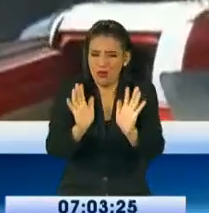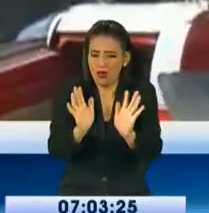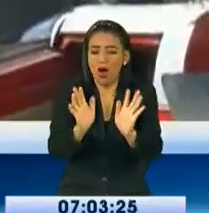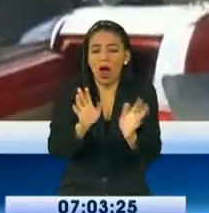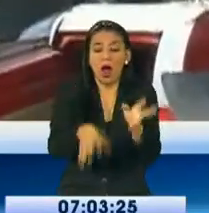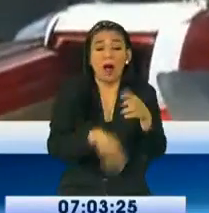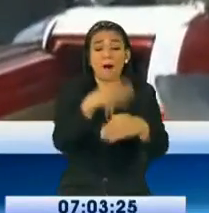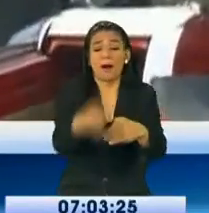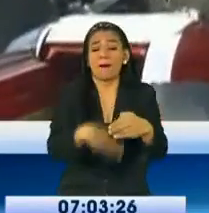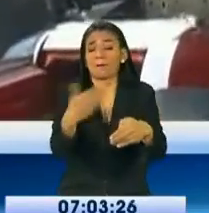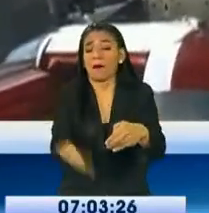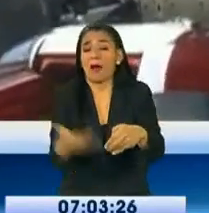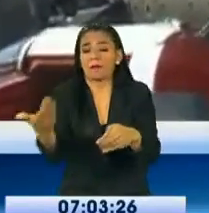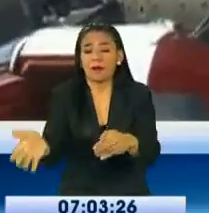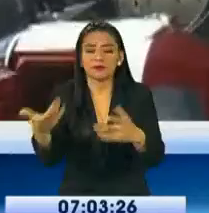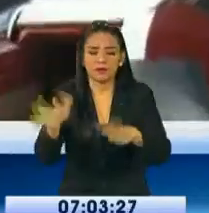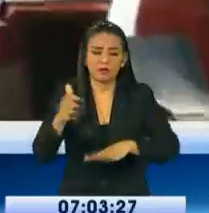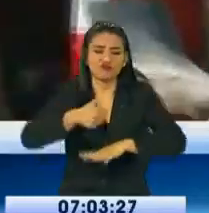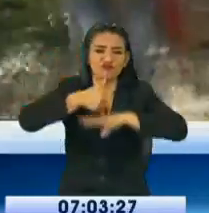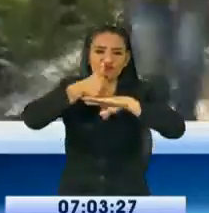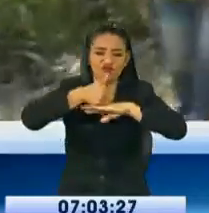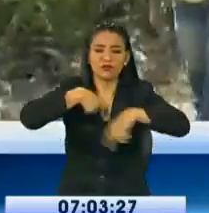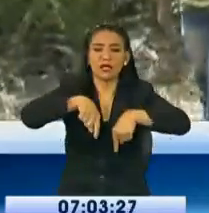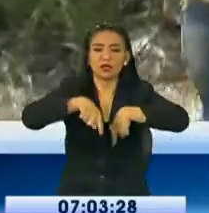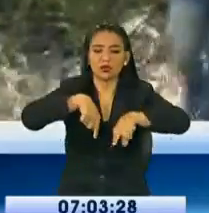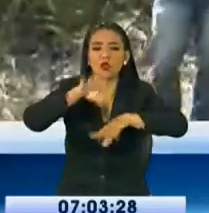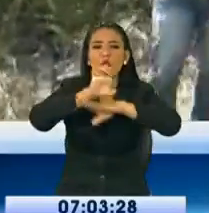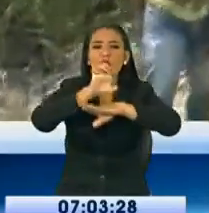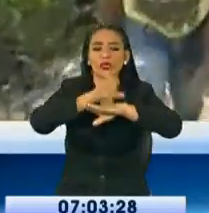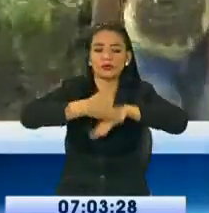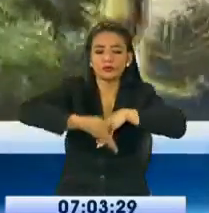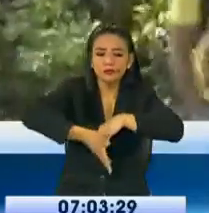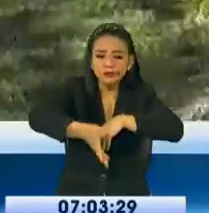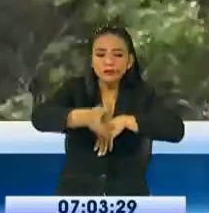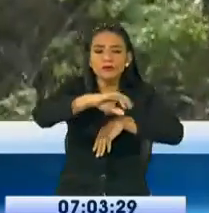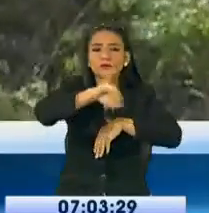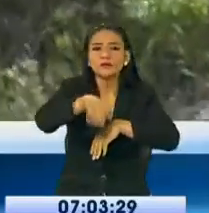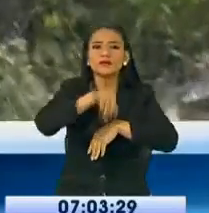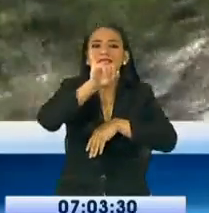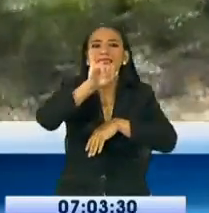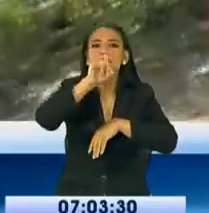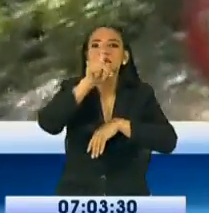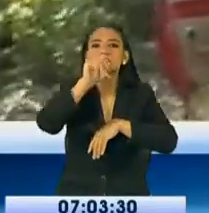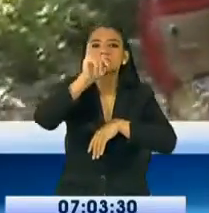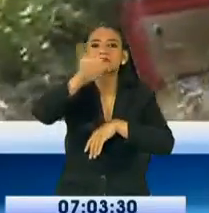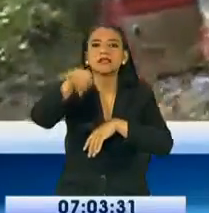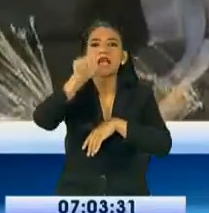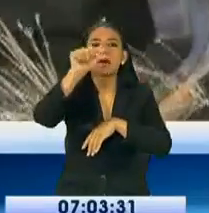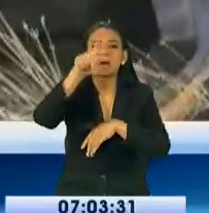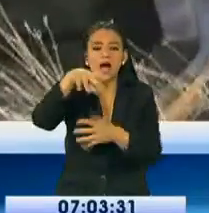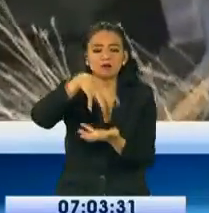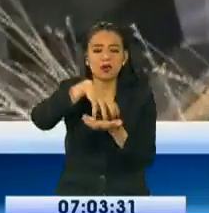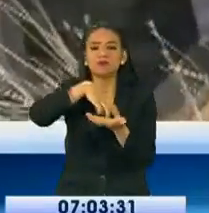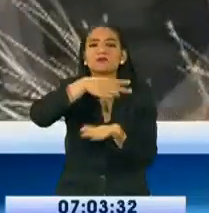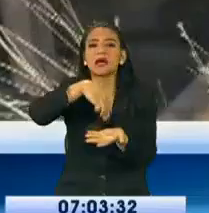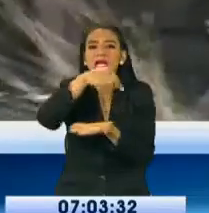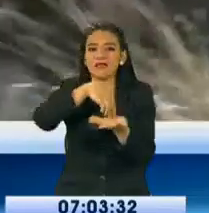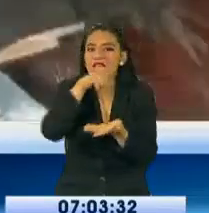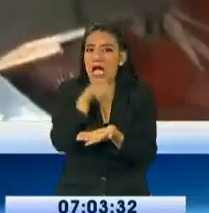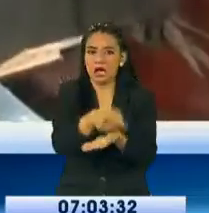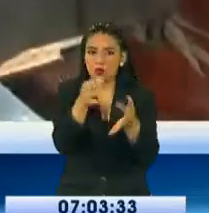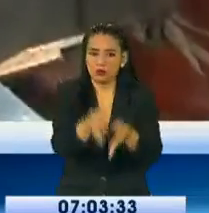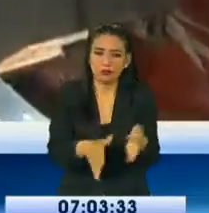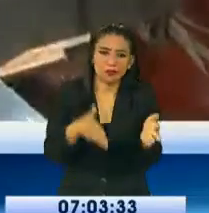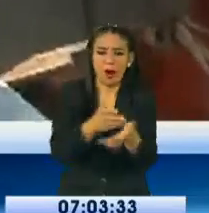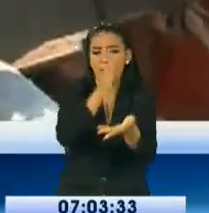del Ecuador. El hecho se registró en la vía Jipijapa-La Pila, a la altura del sitio Las Mercedes, en la provincia de Manabí. Solo como se puede ver,